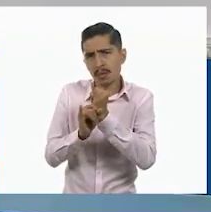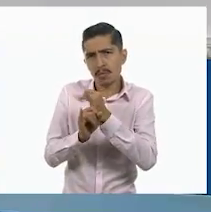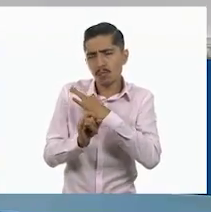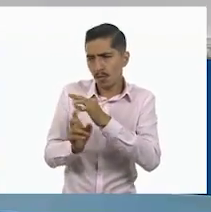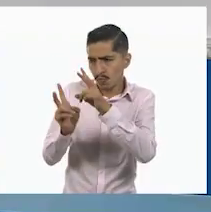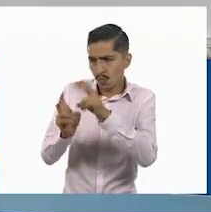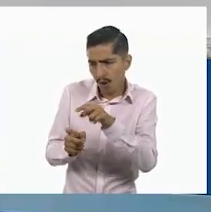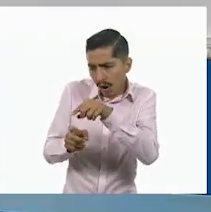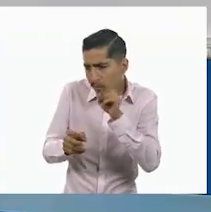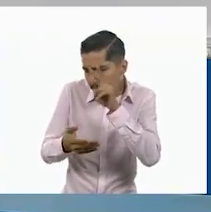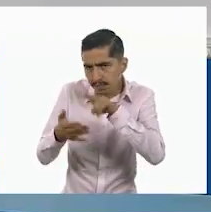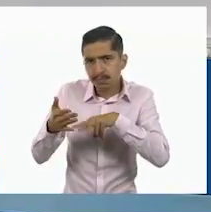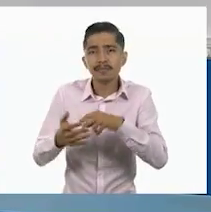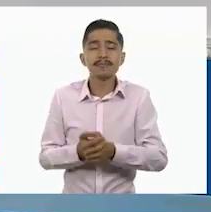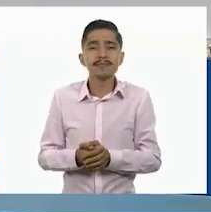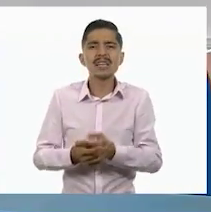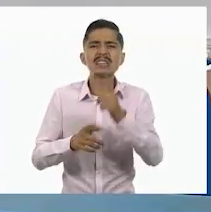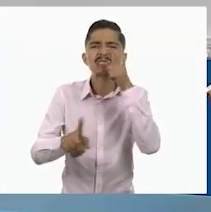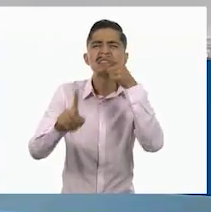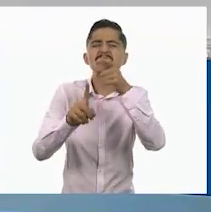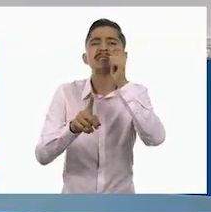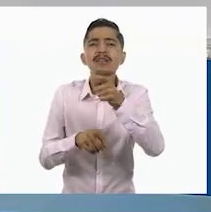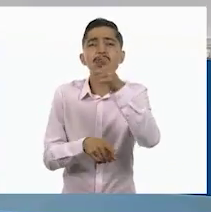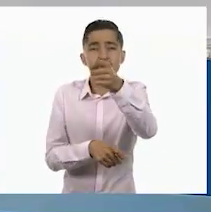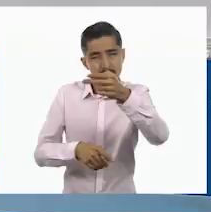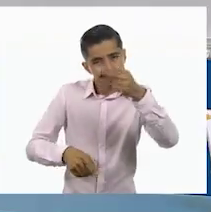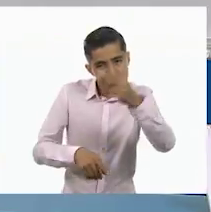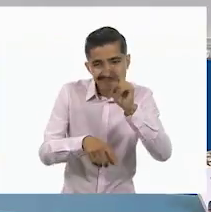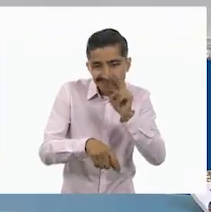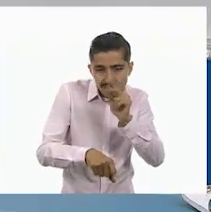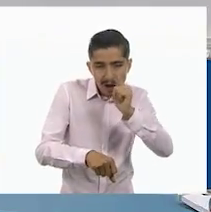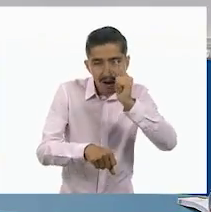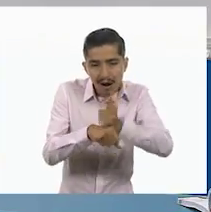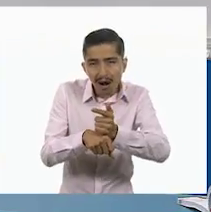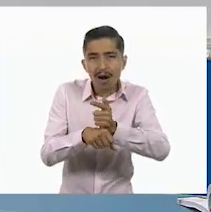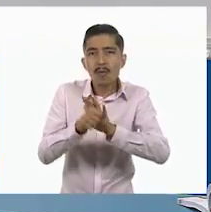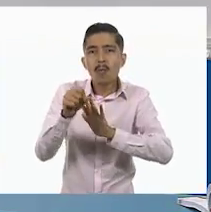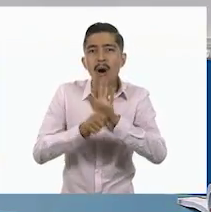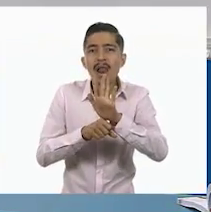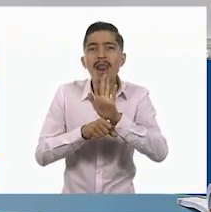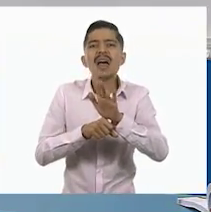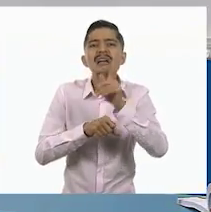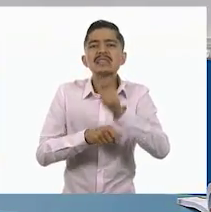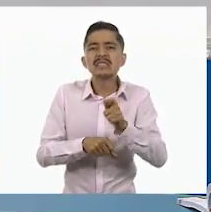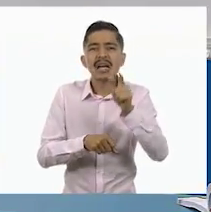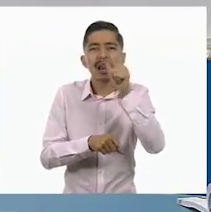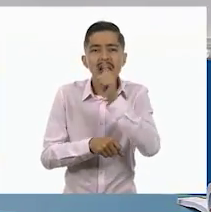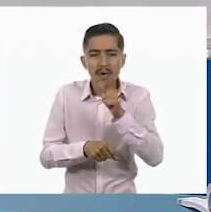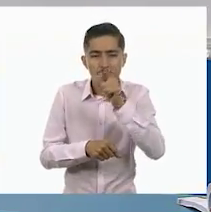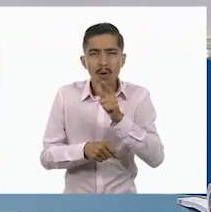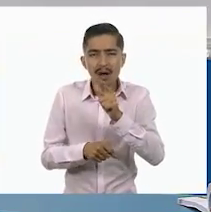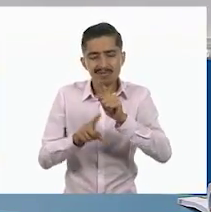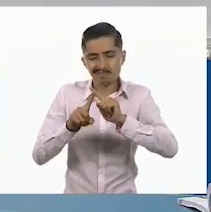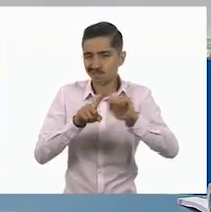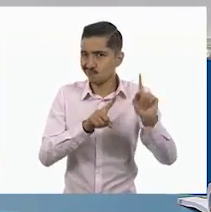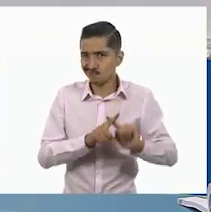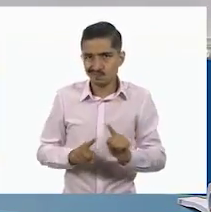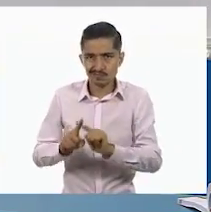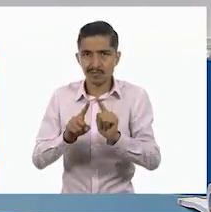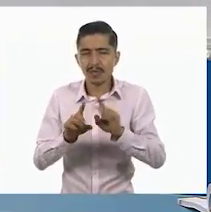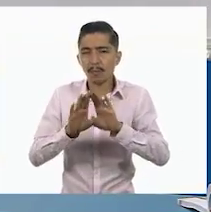el propósito de la sesión es que tú puedas identificar las propiedades del lenguaje en diferentes